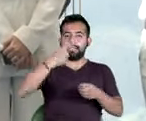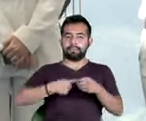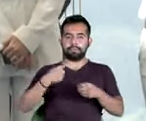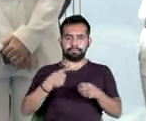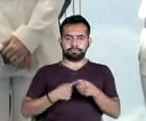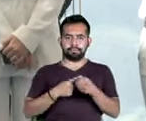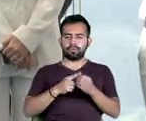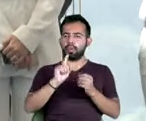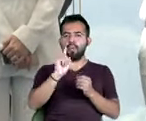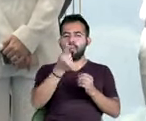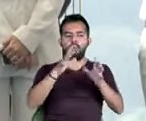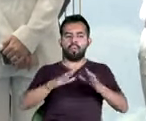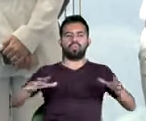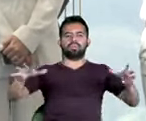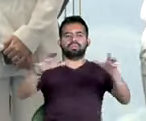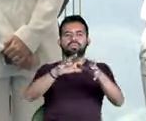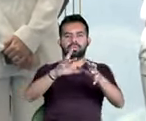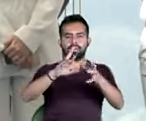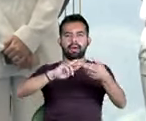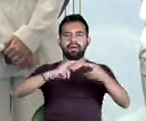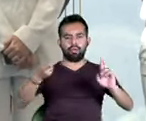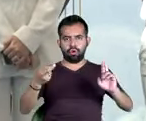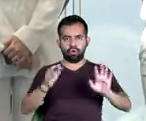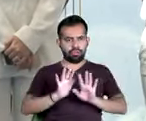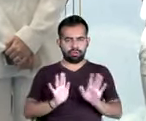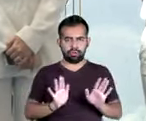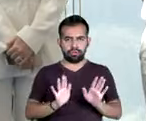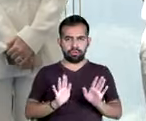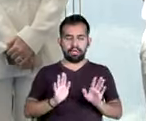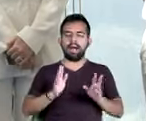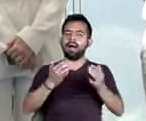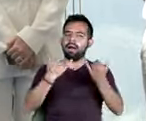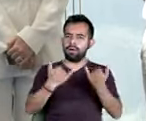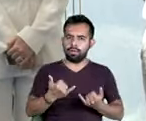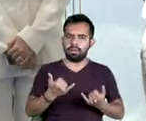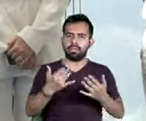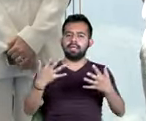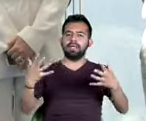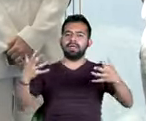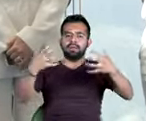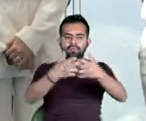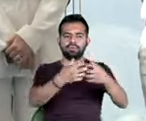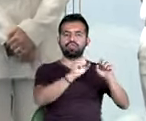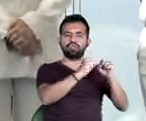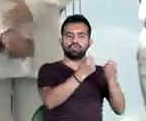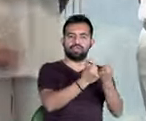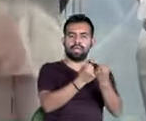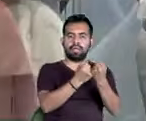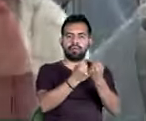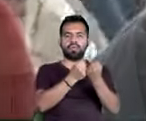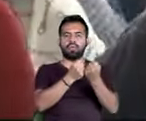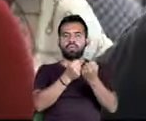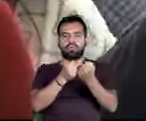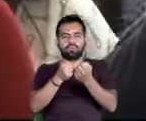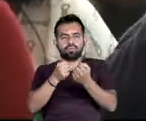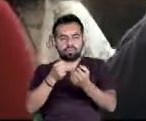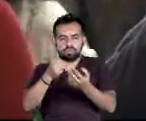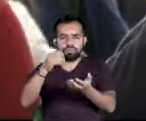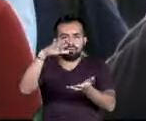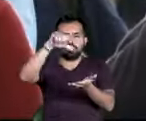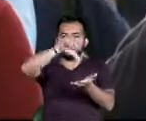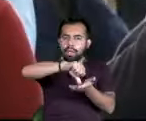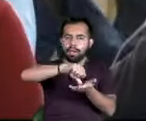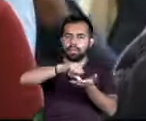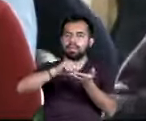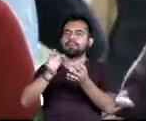ciudad-región. Eso es lo que deberíamos trabajar. Segundo, no puede estar disociado lo urbano de lo rural. Y yo me comprometí en campaña que estén